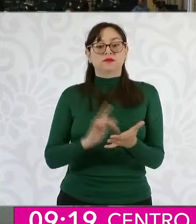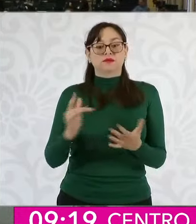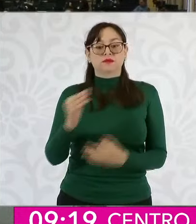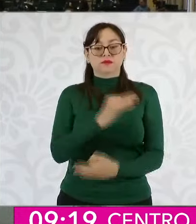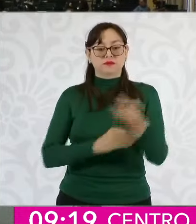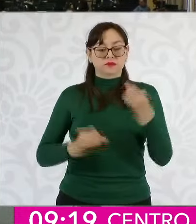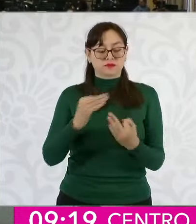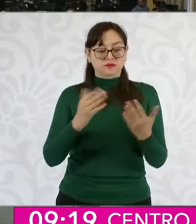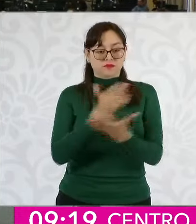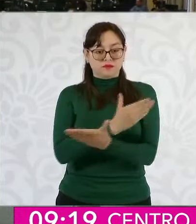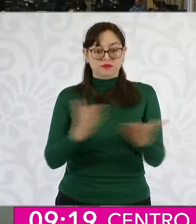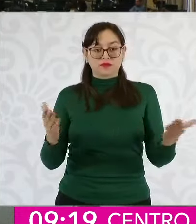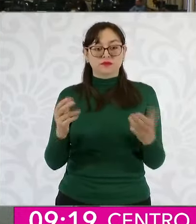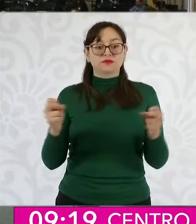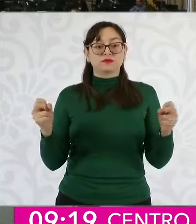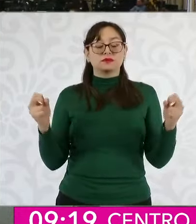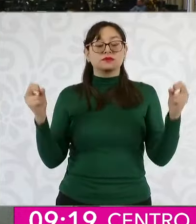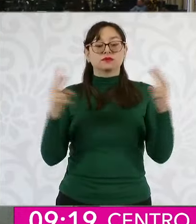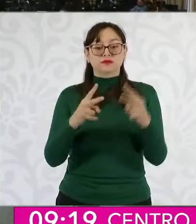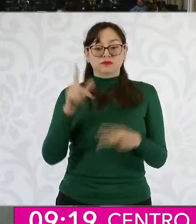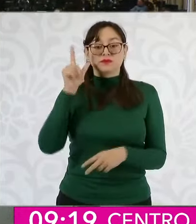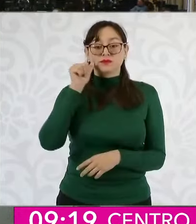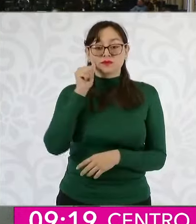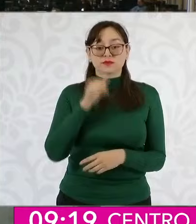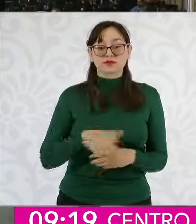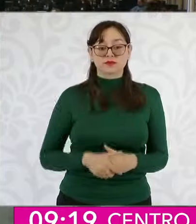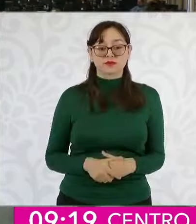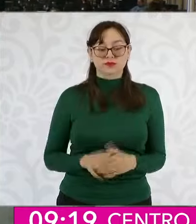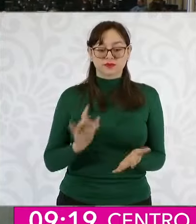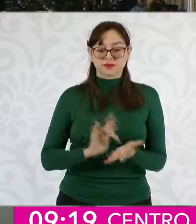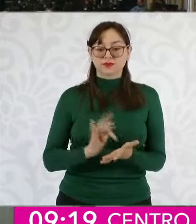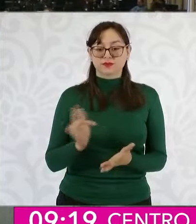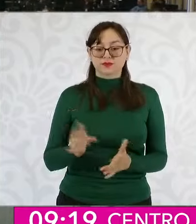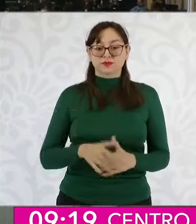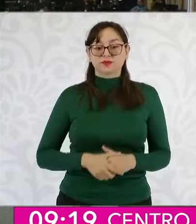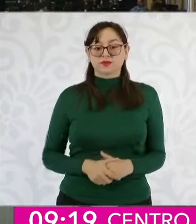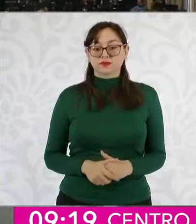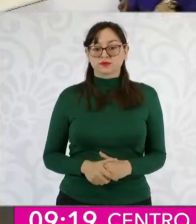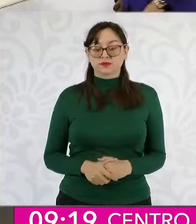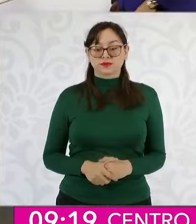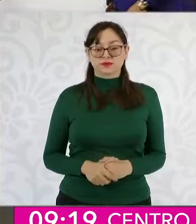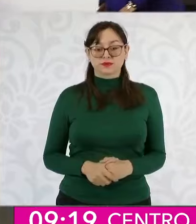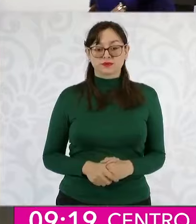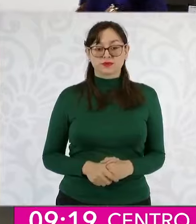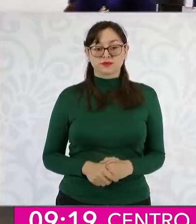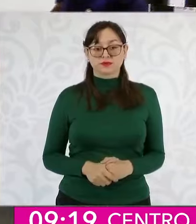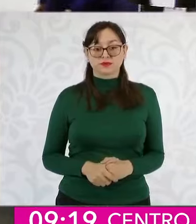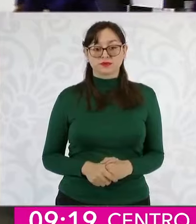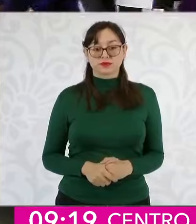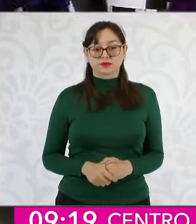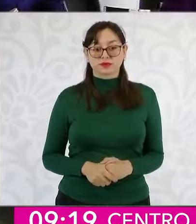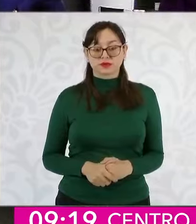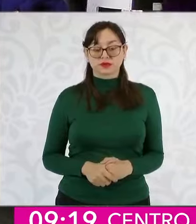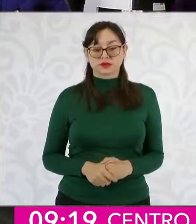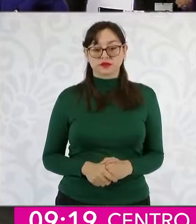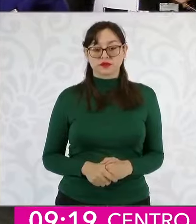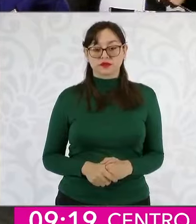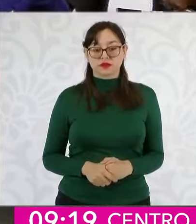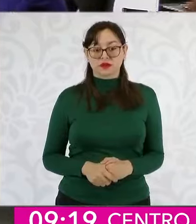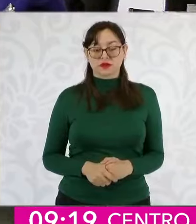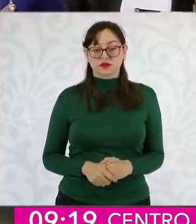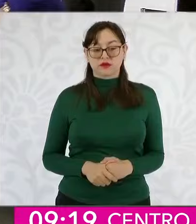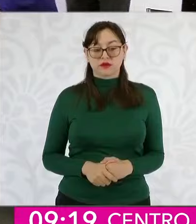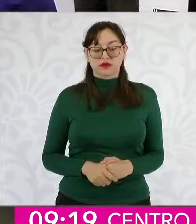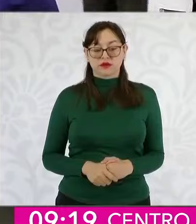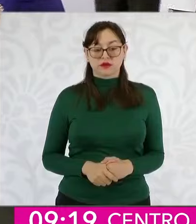y a todos. Nos vemos mañana. Gracias. Muchas gracias. Nos damos una foto de